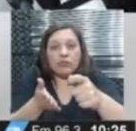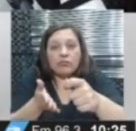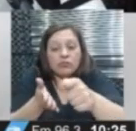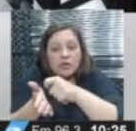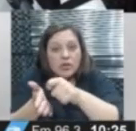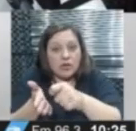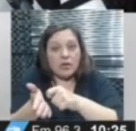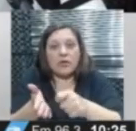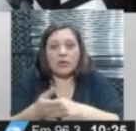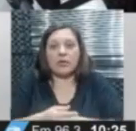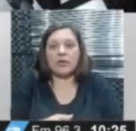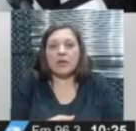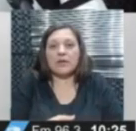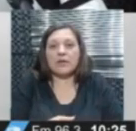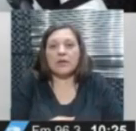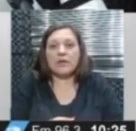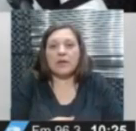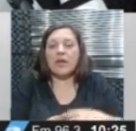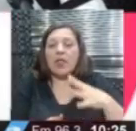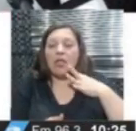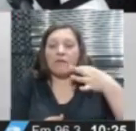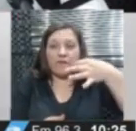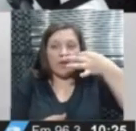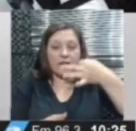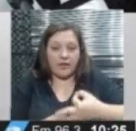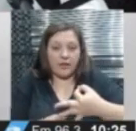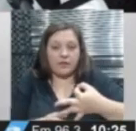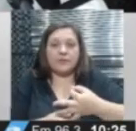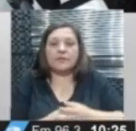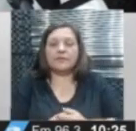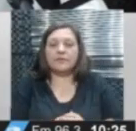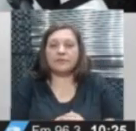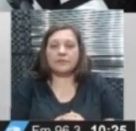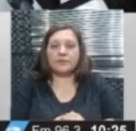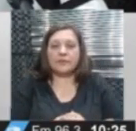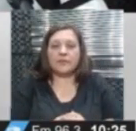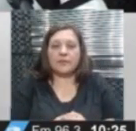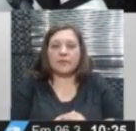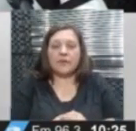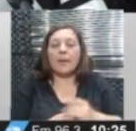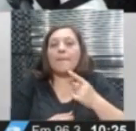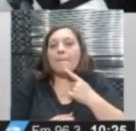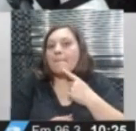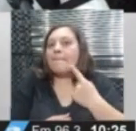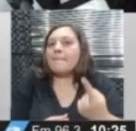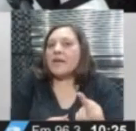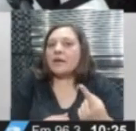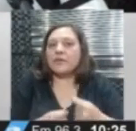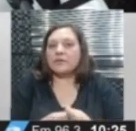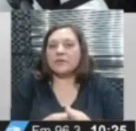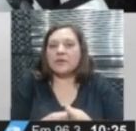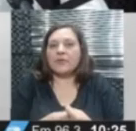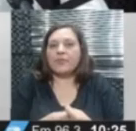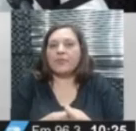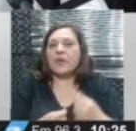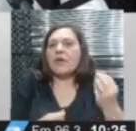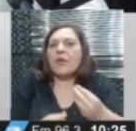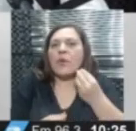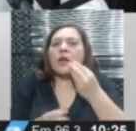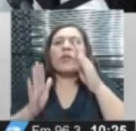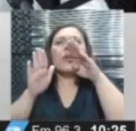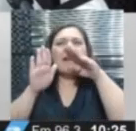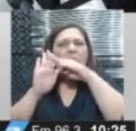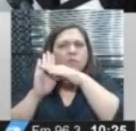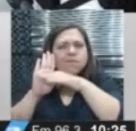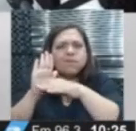cultural de la faz cultural eh Cuáles son las características Qué es los eh definen a ustedes desde lo cultural